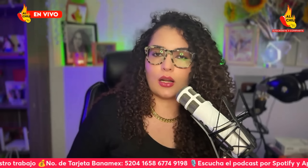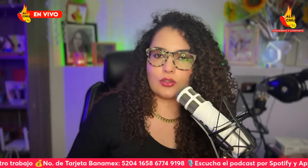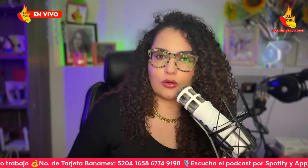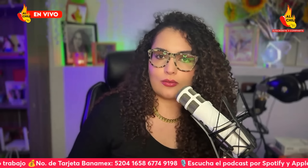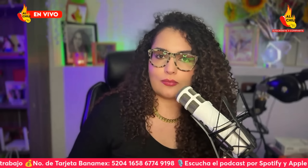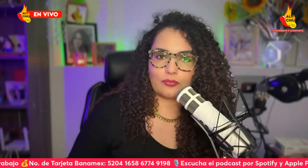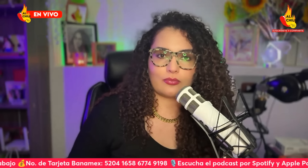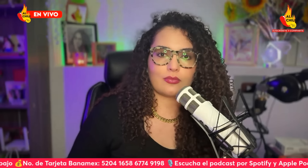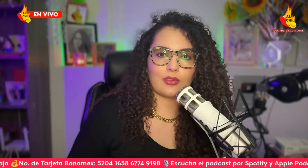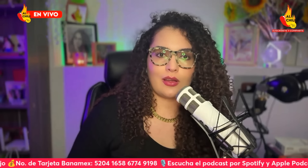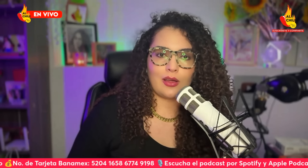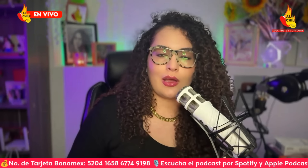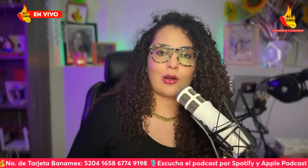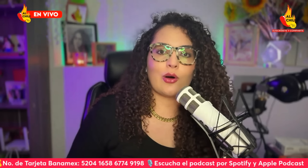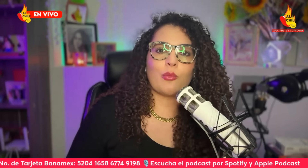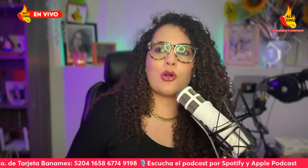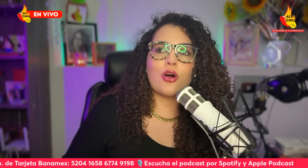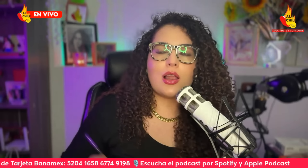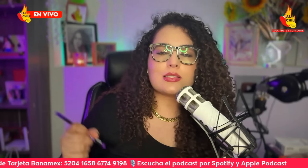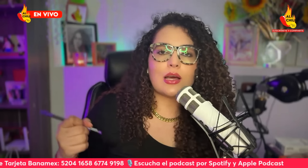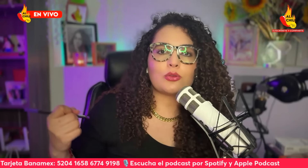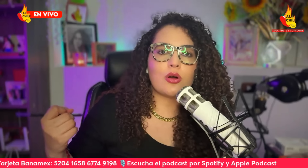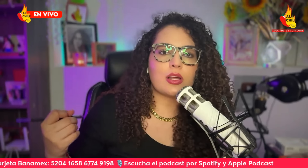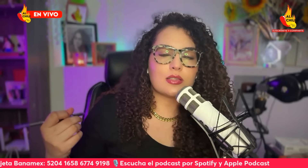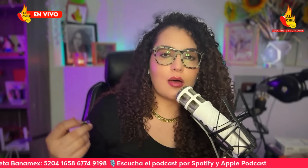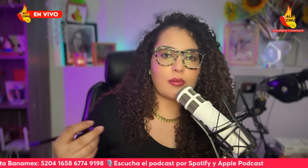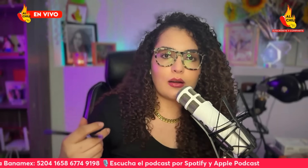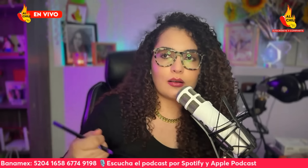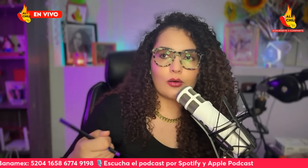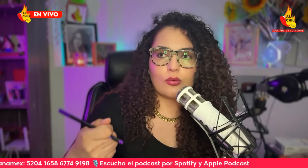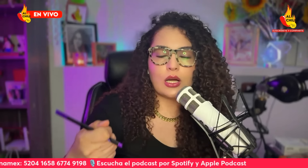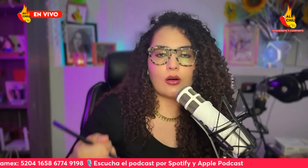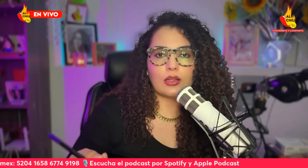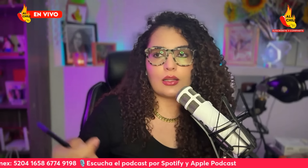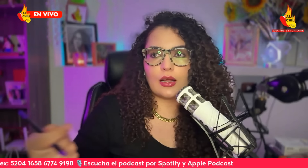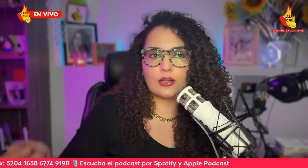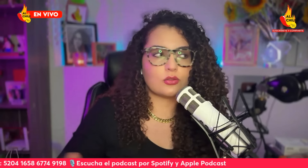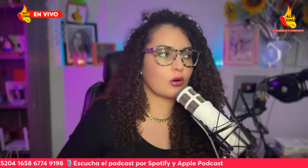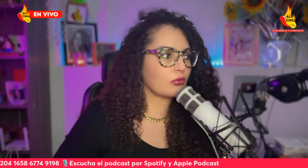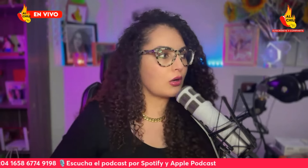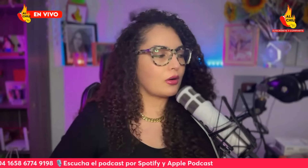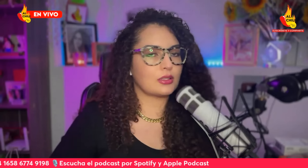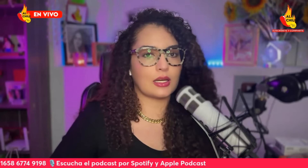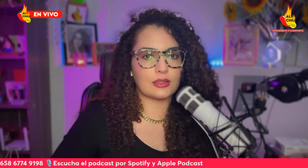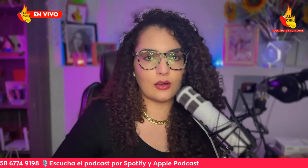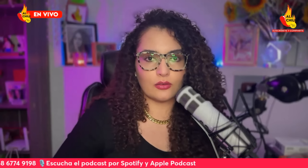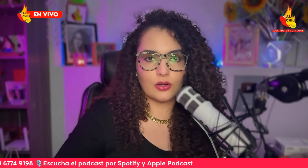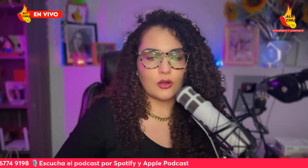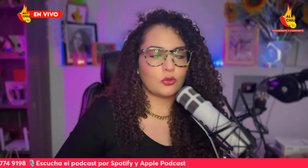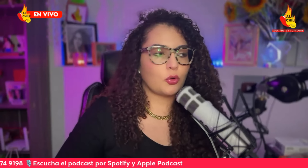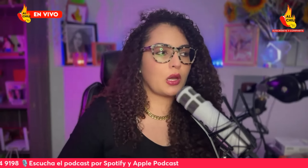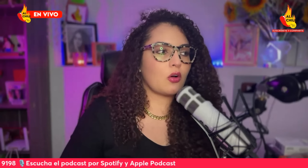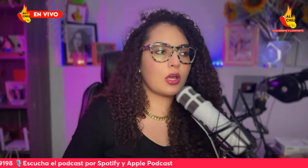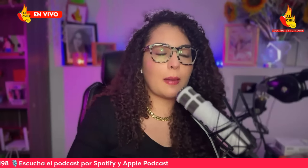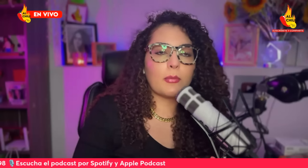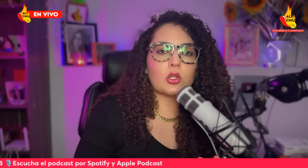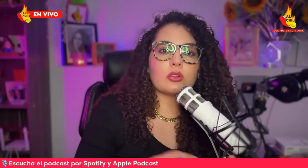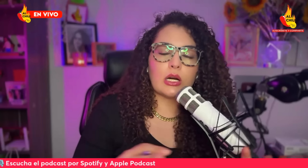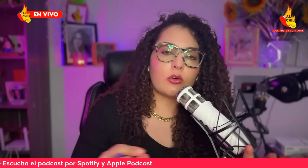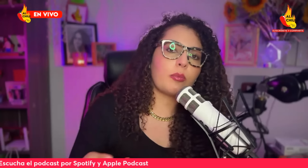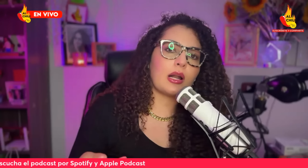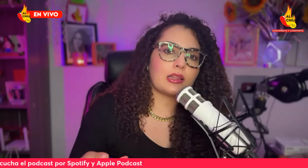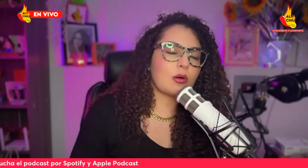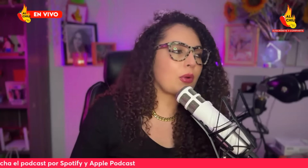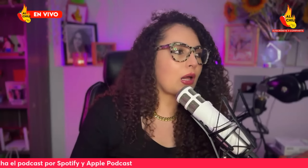Nueva Generación como no les autorizaban una orden de arresto o una orden de cateo tuvieron que